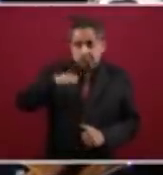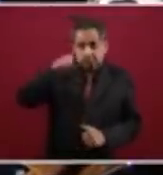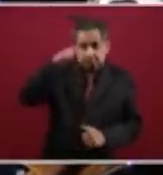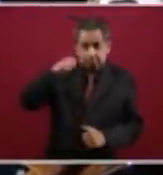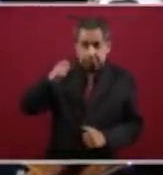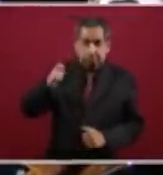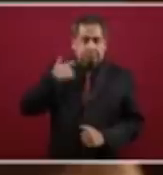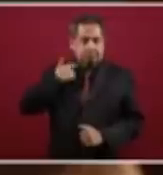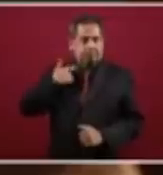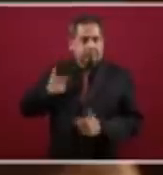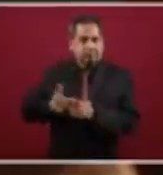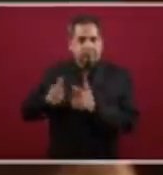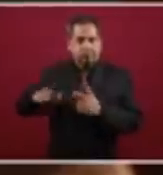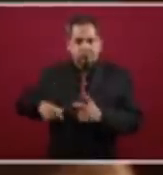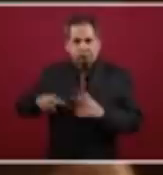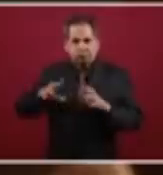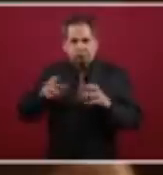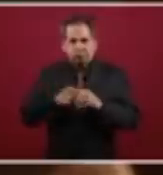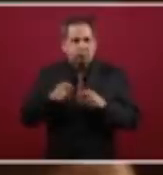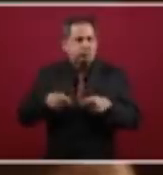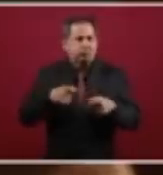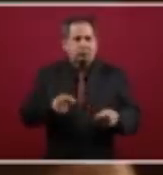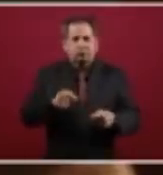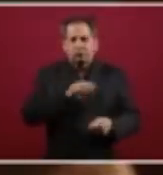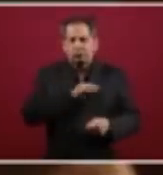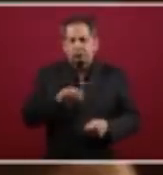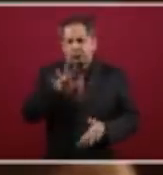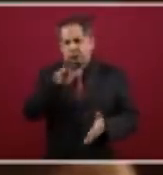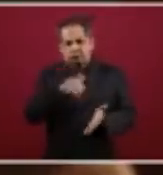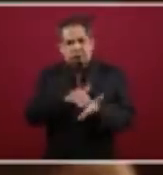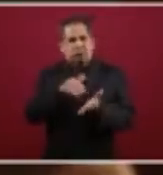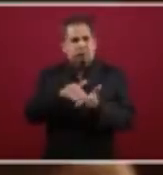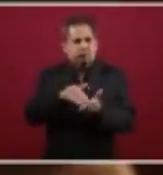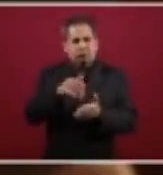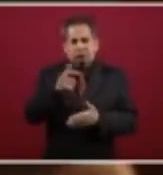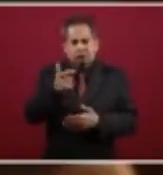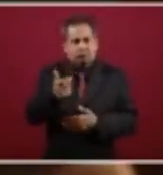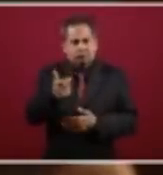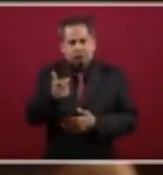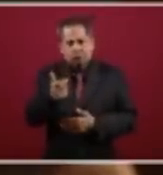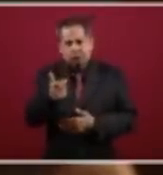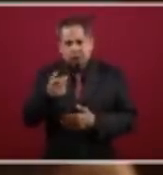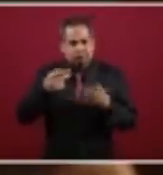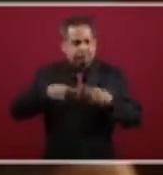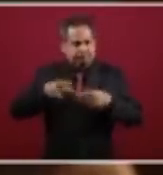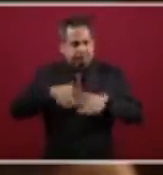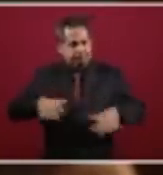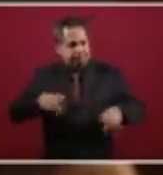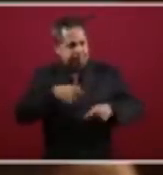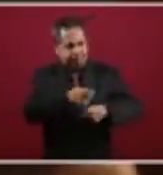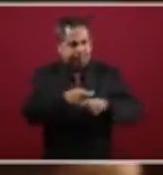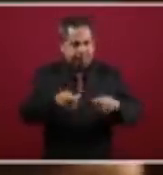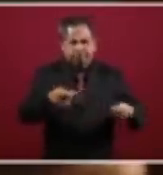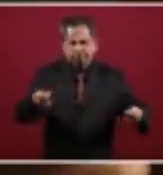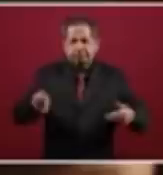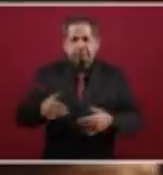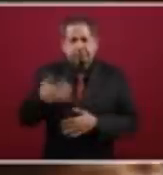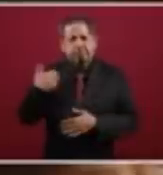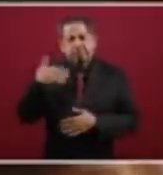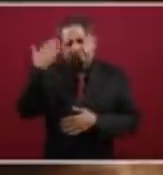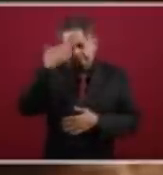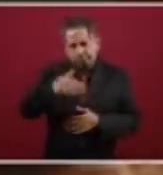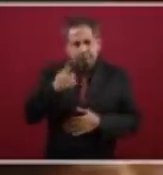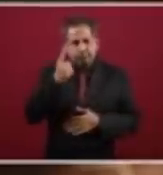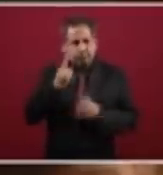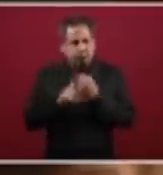sexenios anteriores era decía de alrededor de 5 millones de personas. Sabemos que una de las